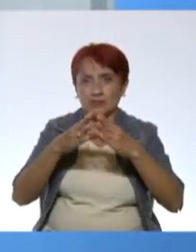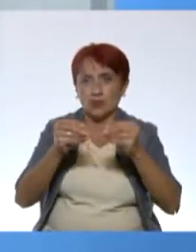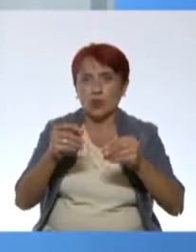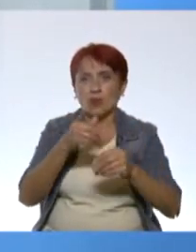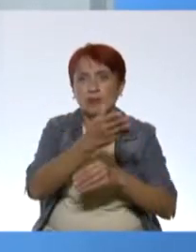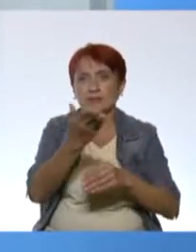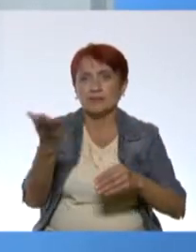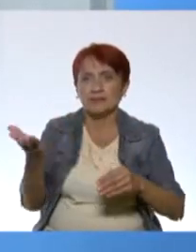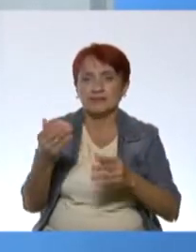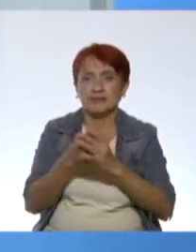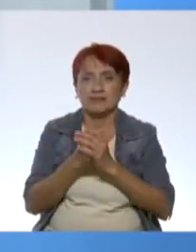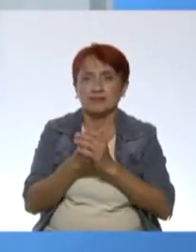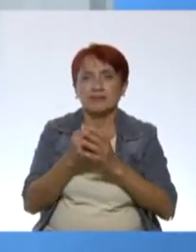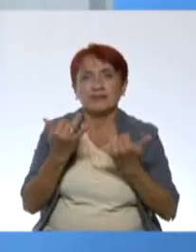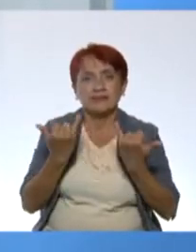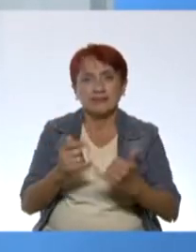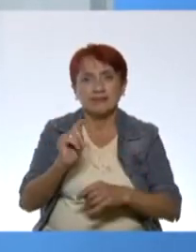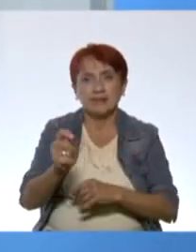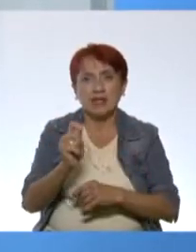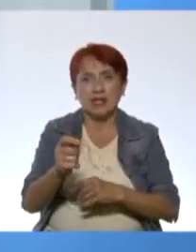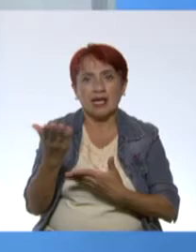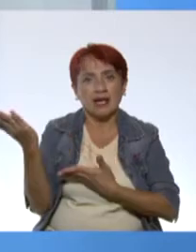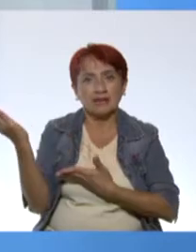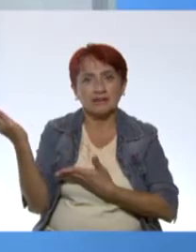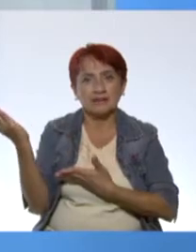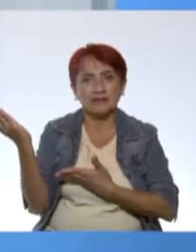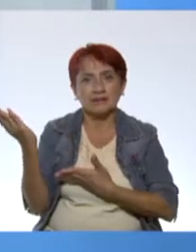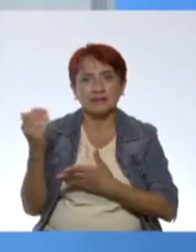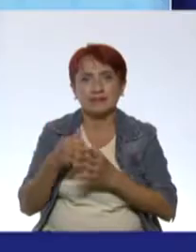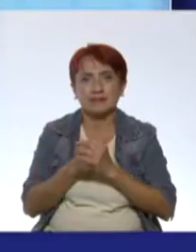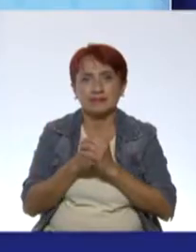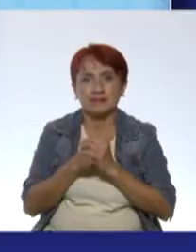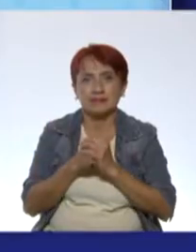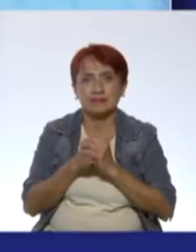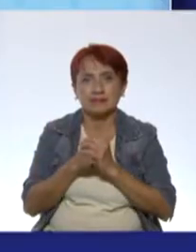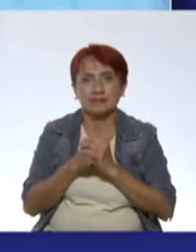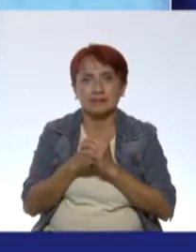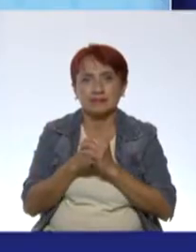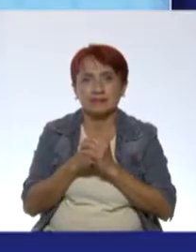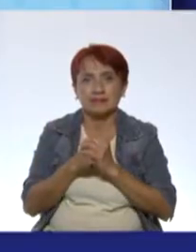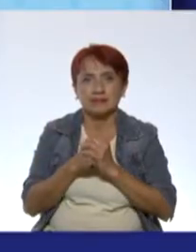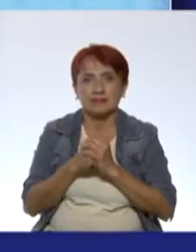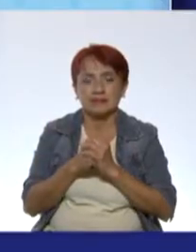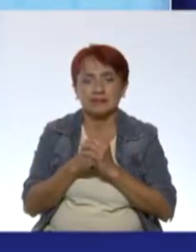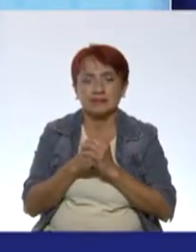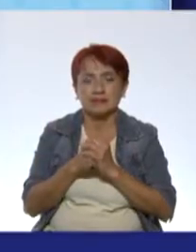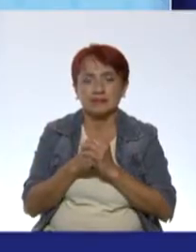concreto para ustedes, le dejamos las siguientes actividades.